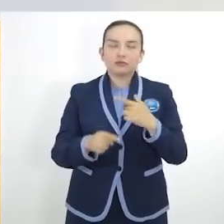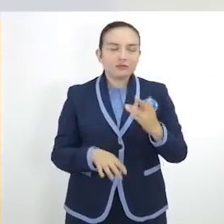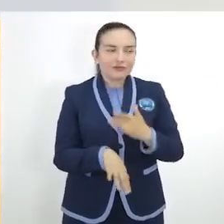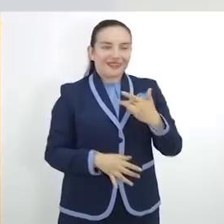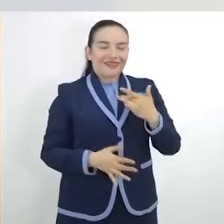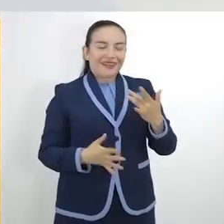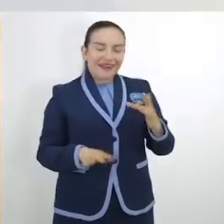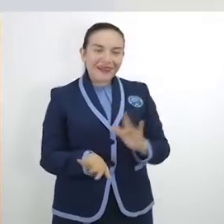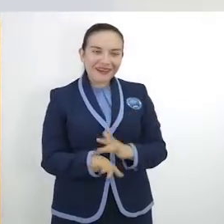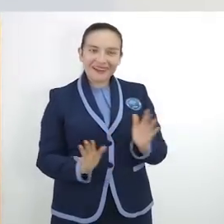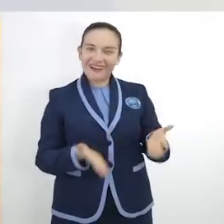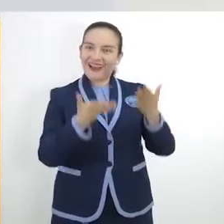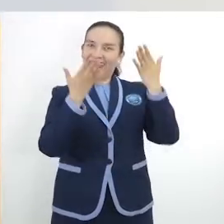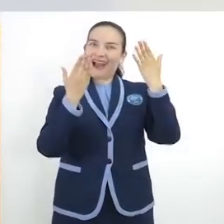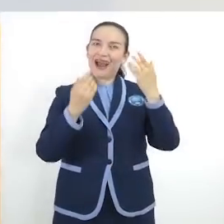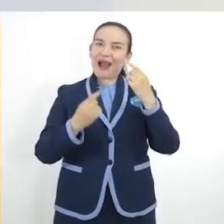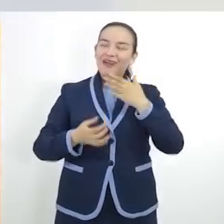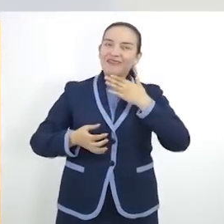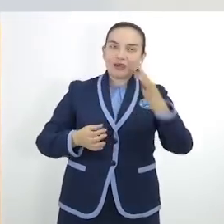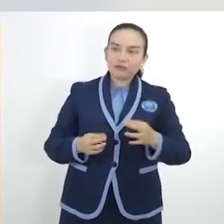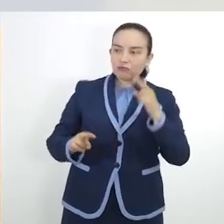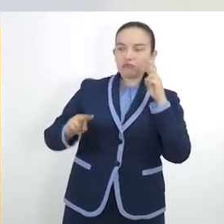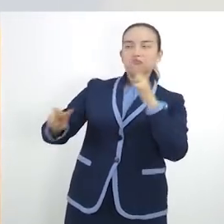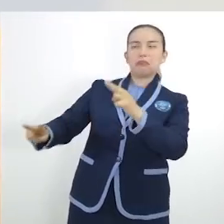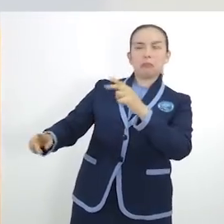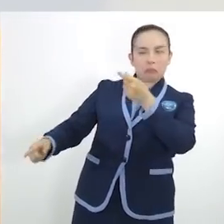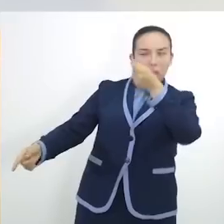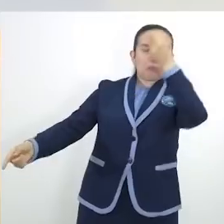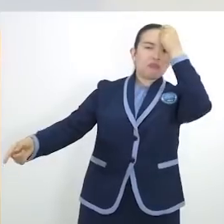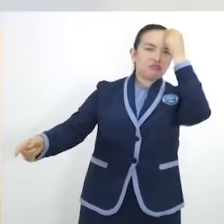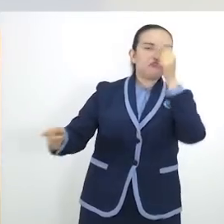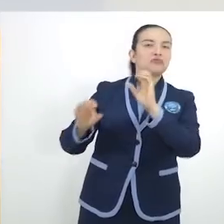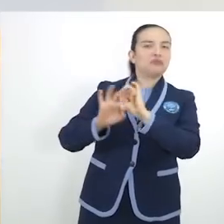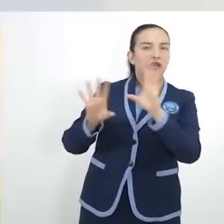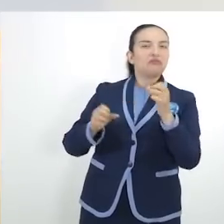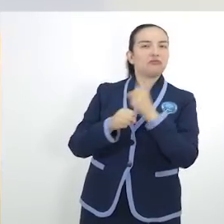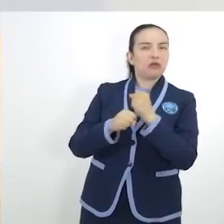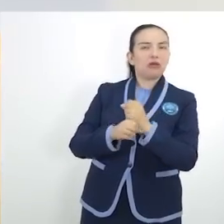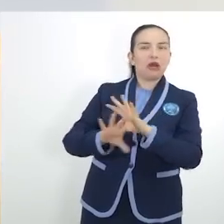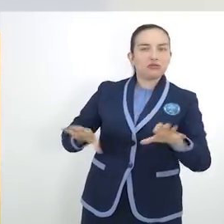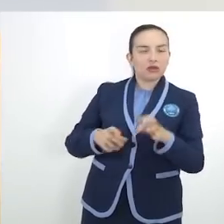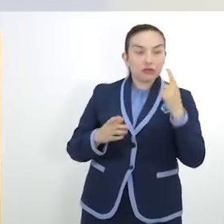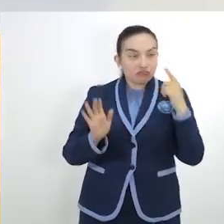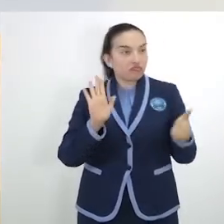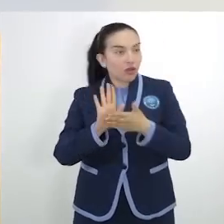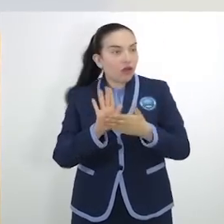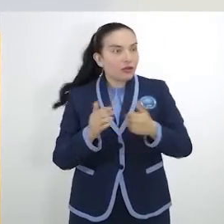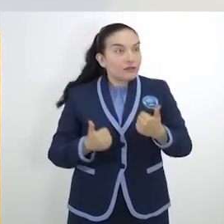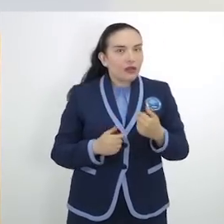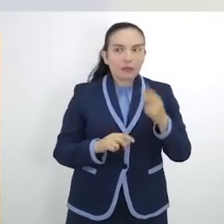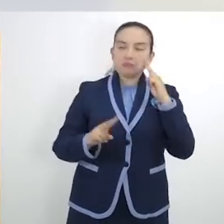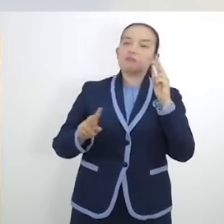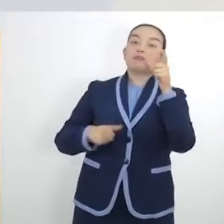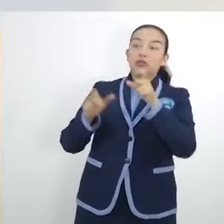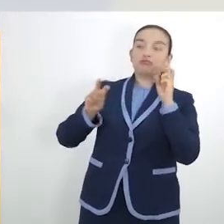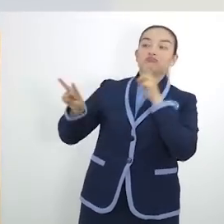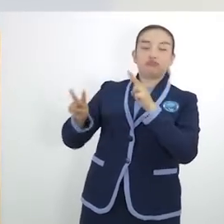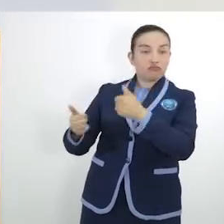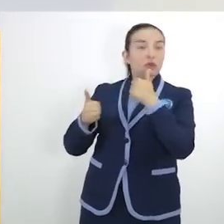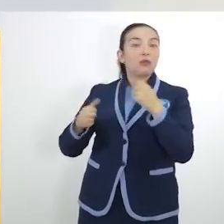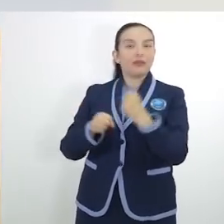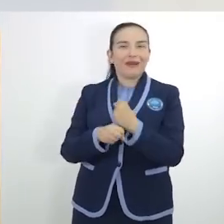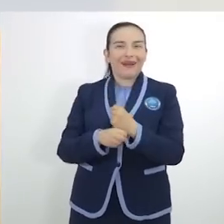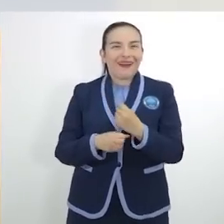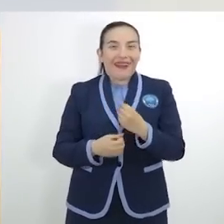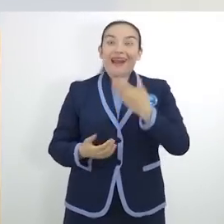motiva realmente que nos tengan en cuenta y que nuestro trabajo se vea y que la gente lo vea, que